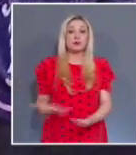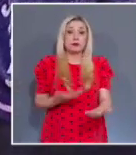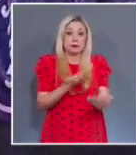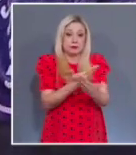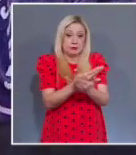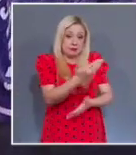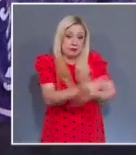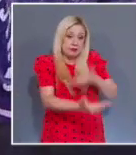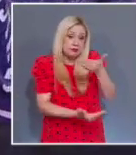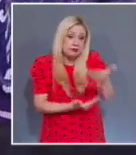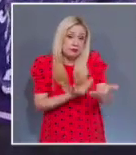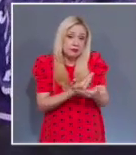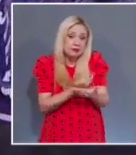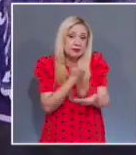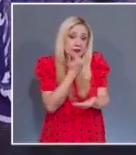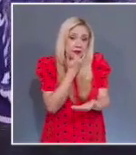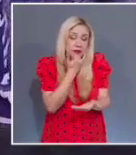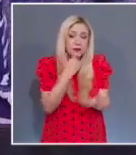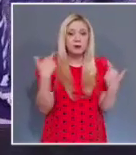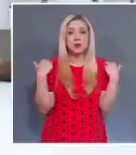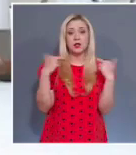de tortura por fuerzas del Estado.